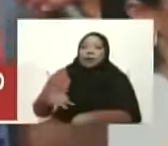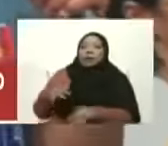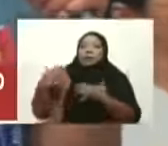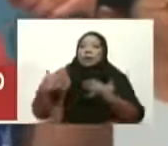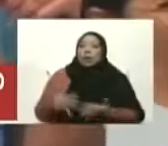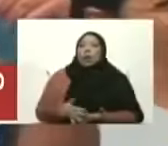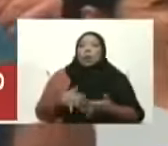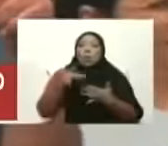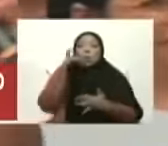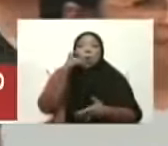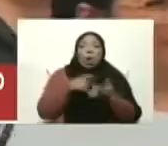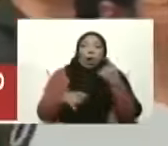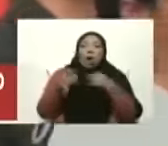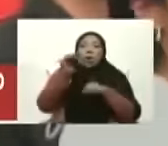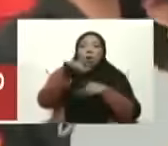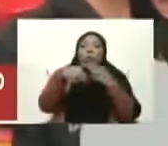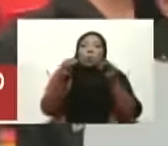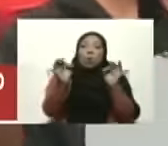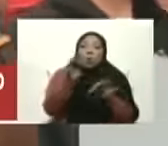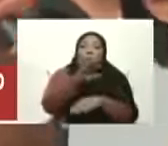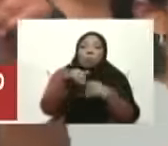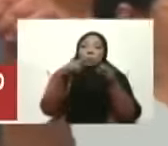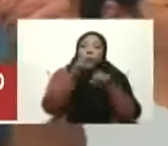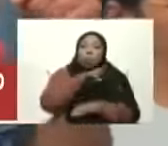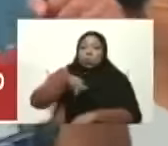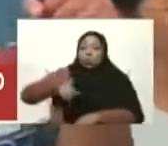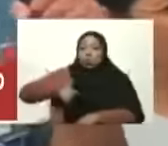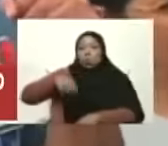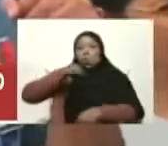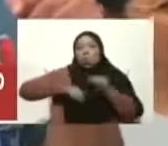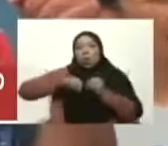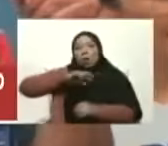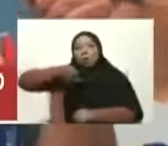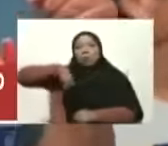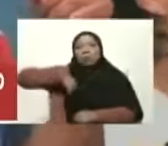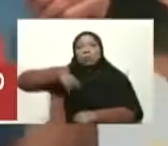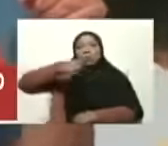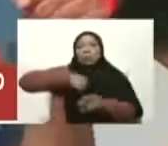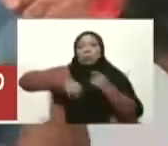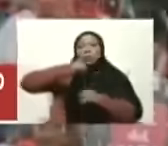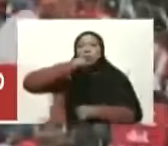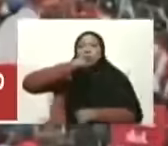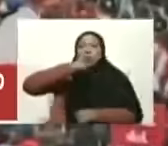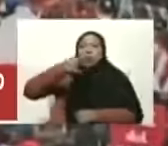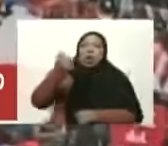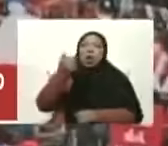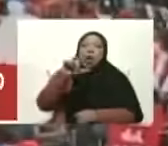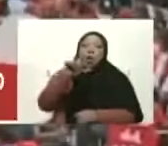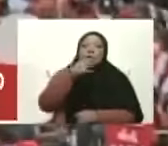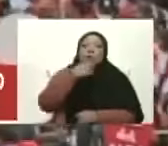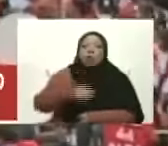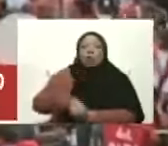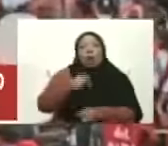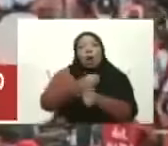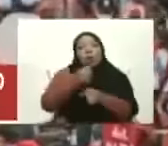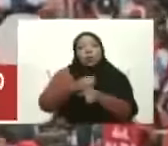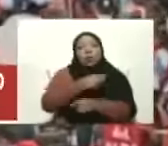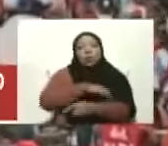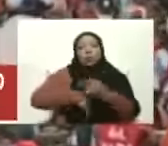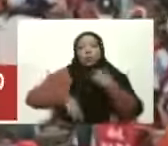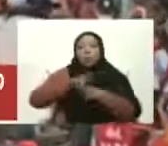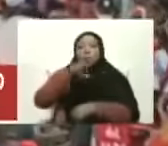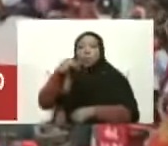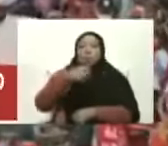nos quedamos con la lloradera. Nosotros no nos quedamos ahí plañideros diciendo y quejándonos.